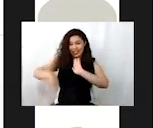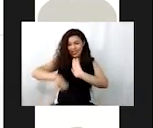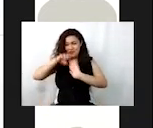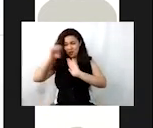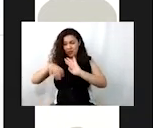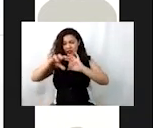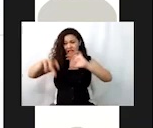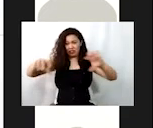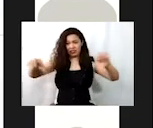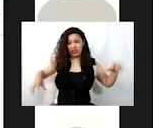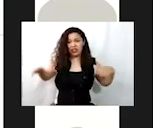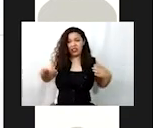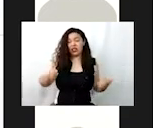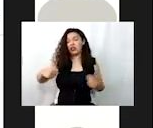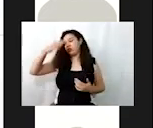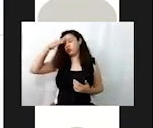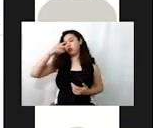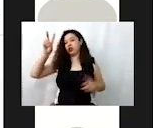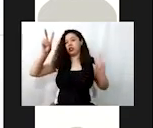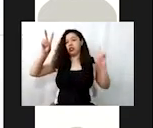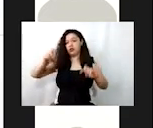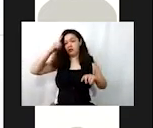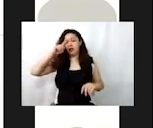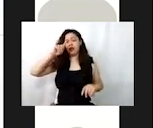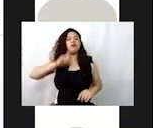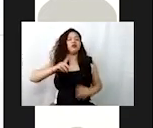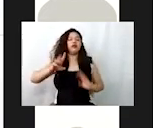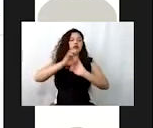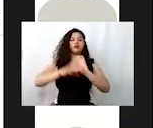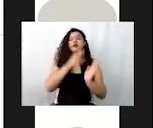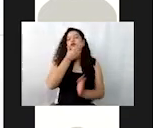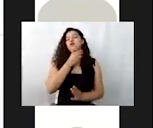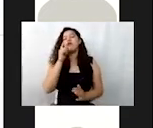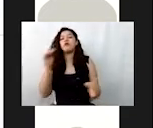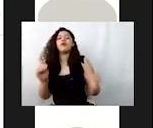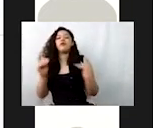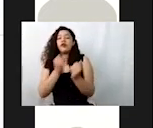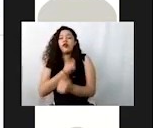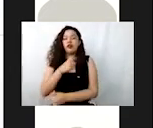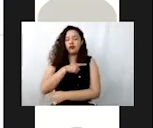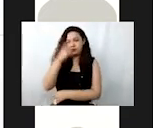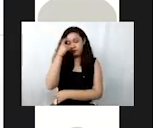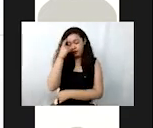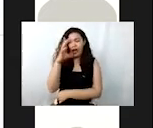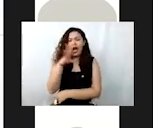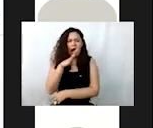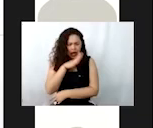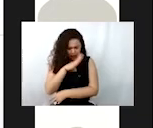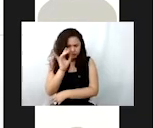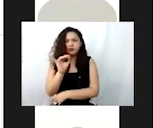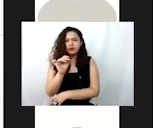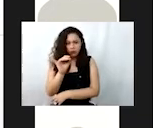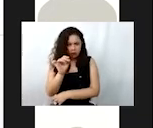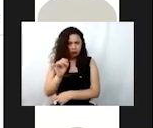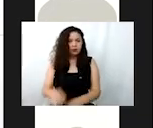sectores. Sé que me preguntaron del tema de mujeres, por ejemplo, de igualdad de género, de salud mental. Sí las hay, nada más sí